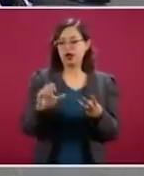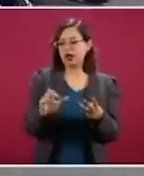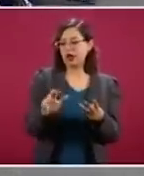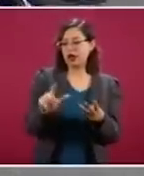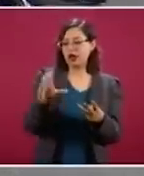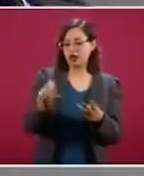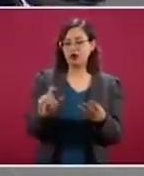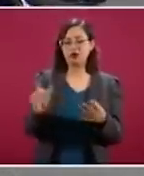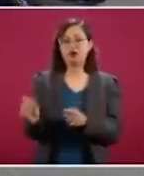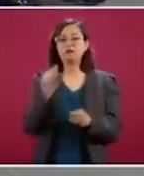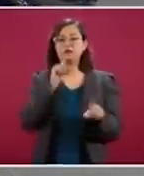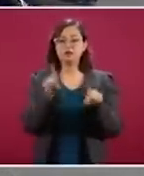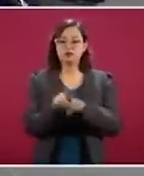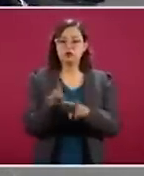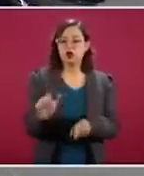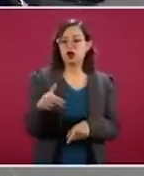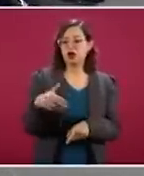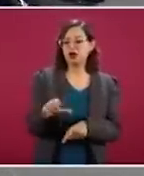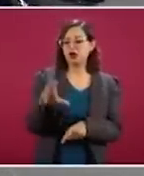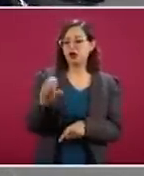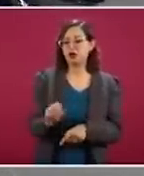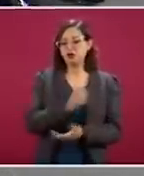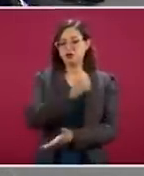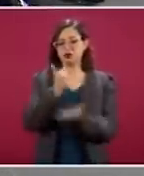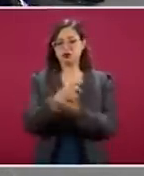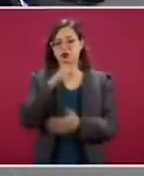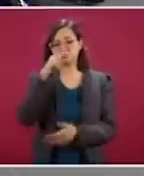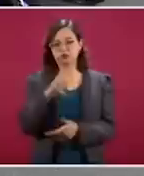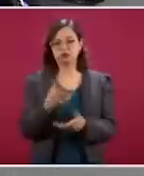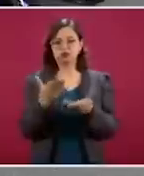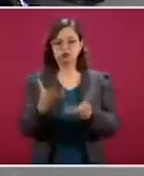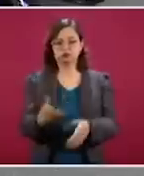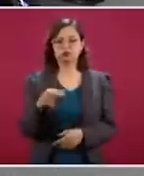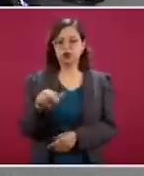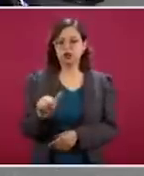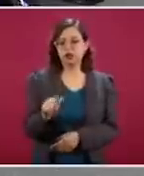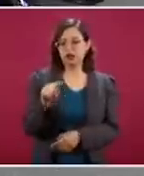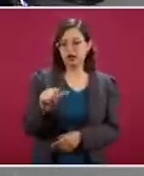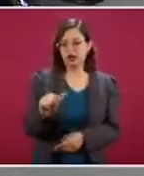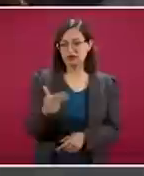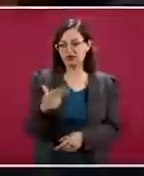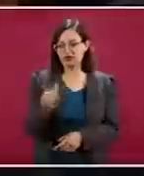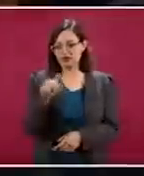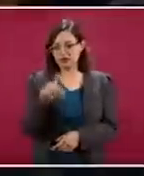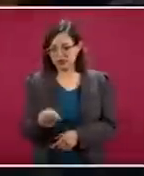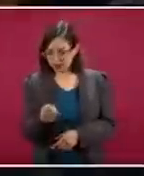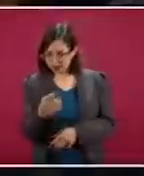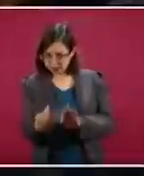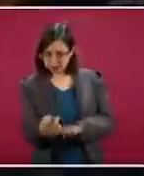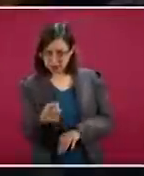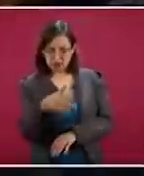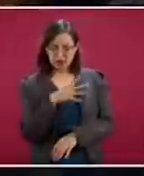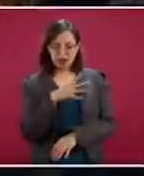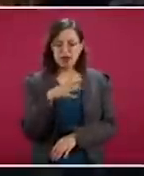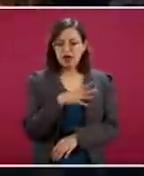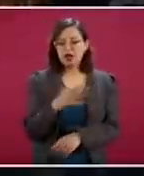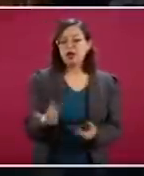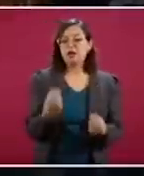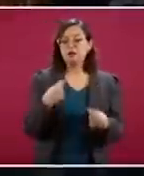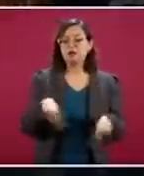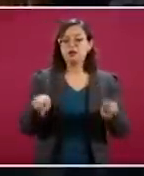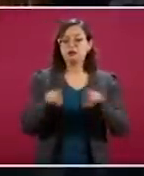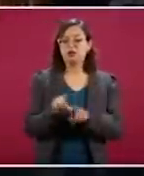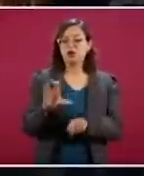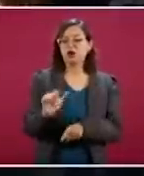la Canaco de la Ciudad de México, Nathan Polamsky aquí enfrente de nosotros. La Canacintra, representada